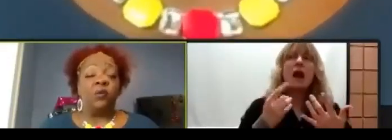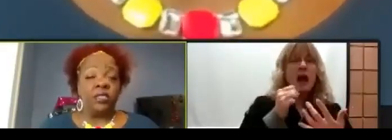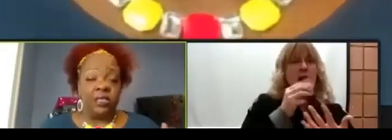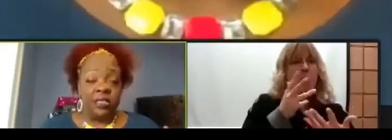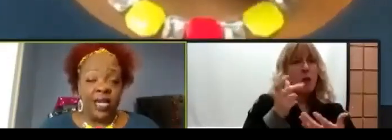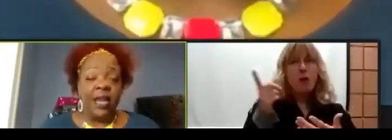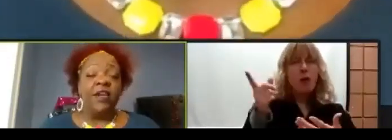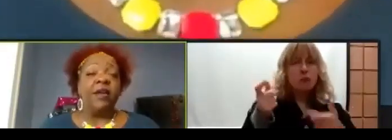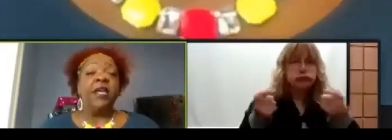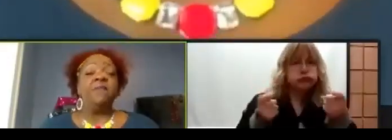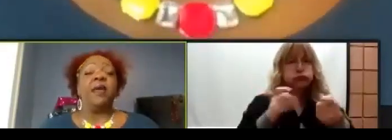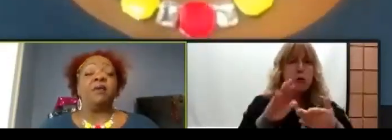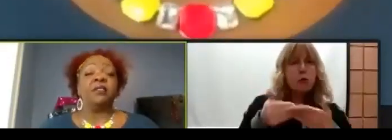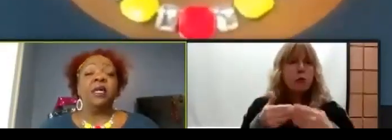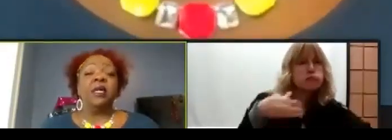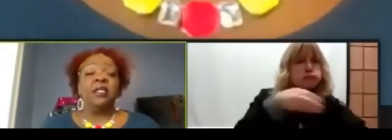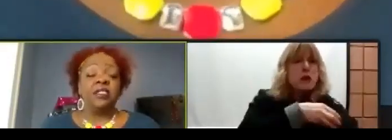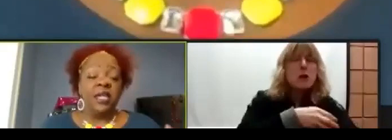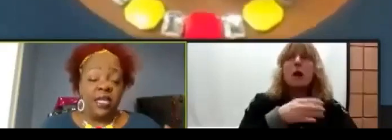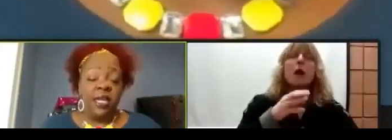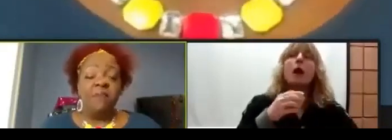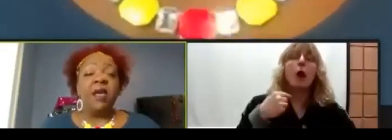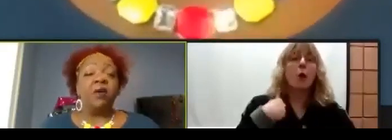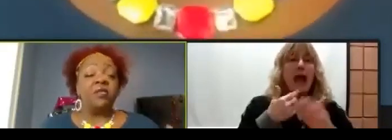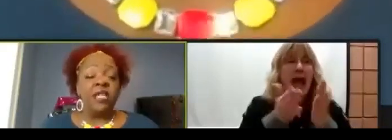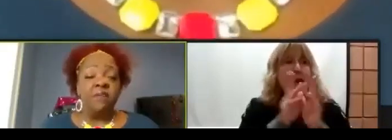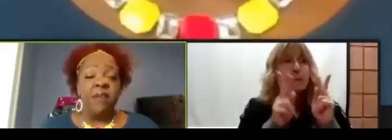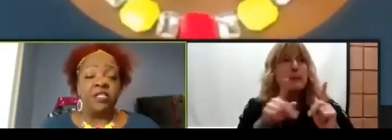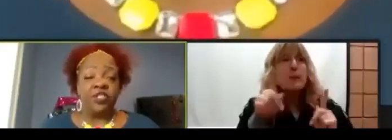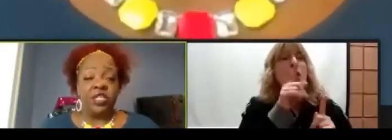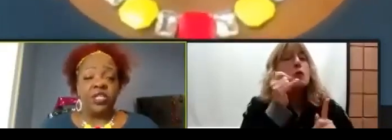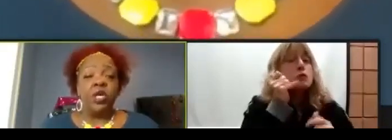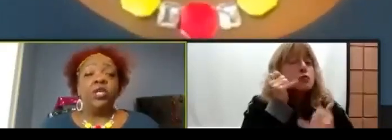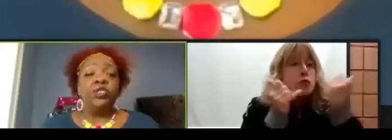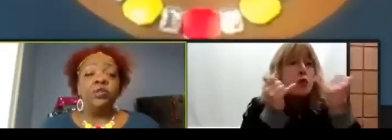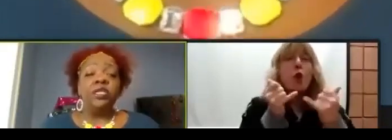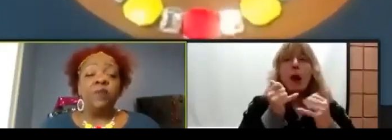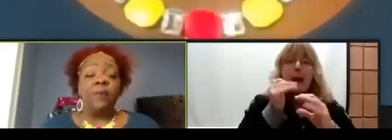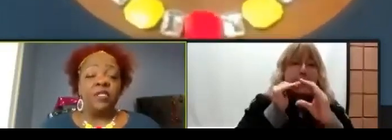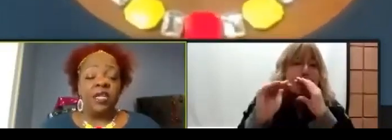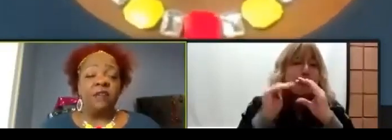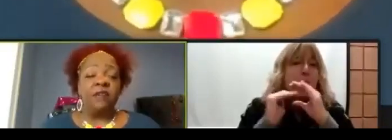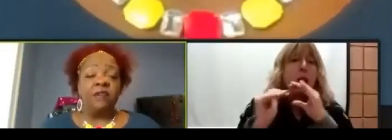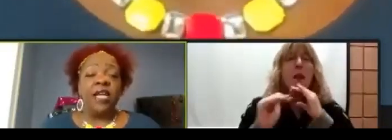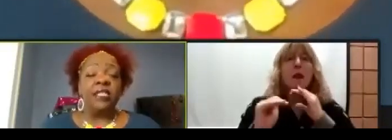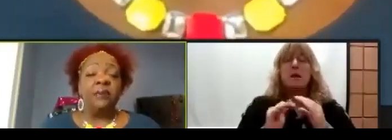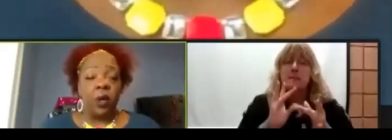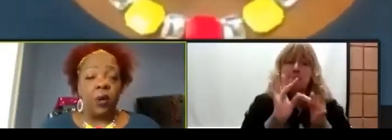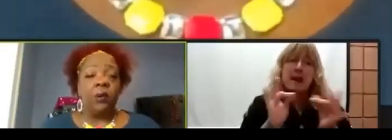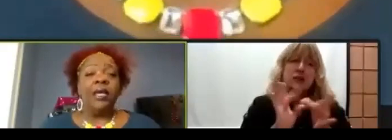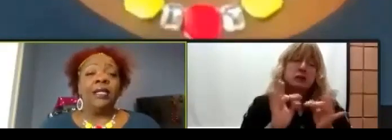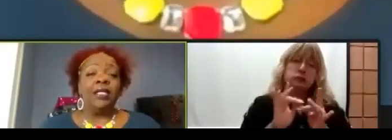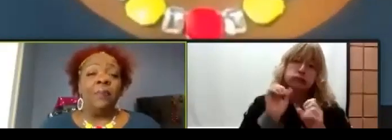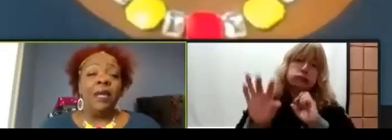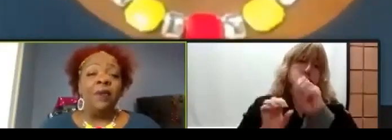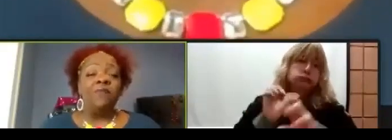mandan mensajes a esos representantes a dejarles saber que la gente de mi siguen que nuestros hijos nuestras